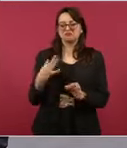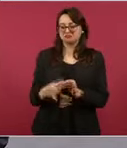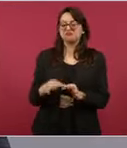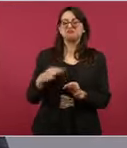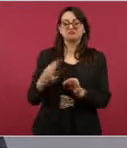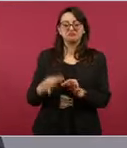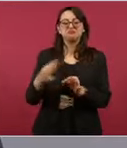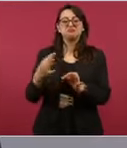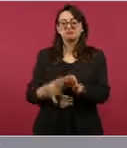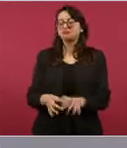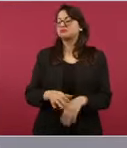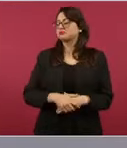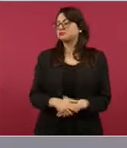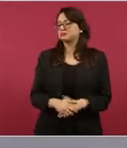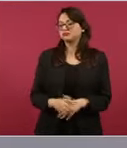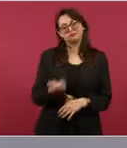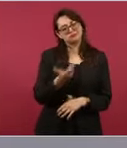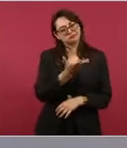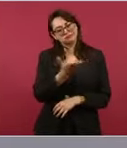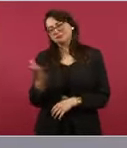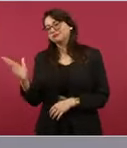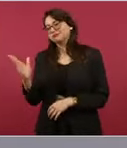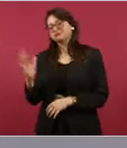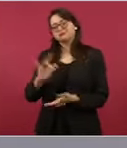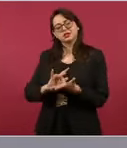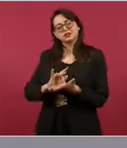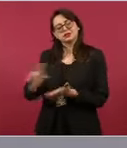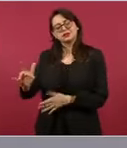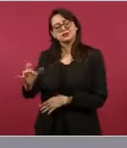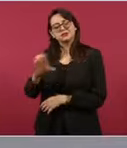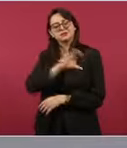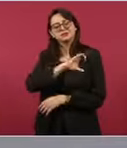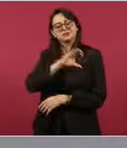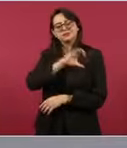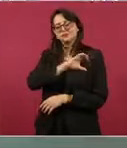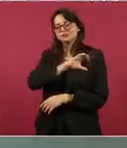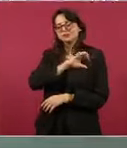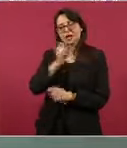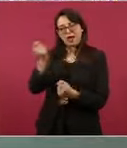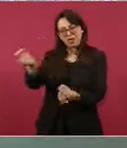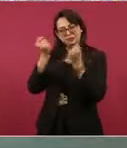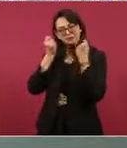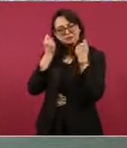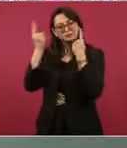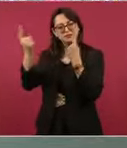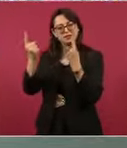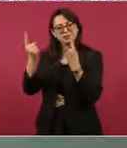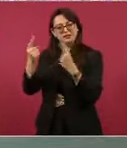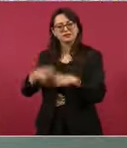ellos, nuestro agradecimiento, afecto y total reconocimiento.